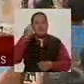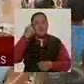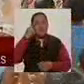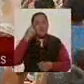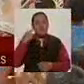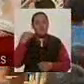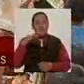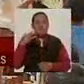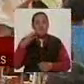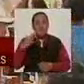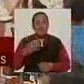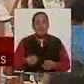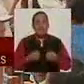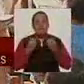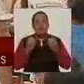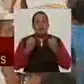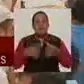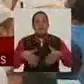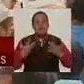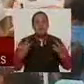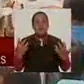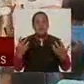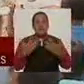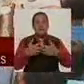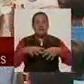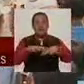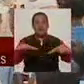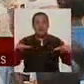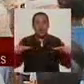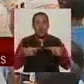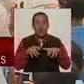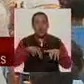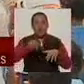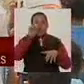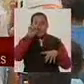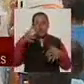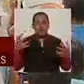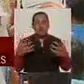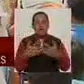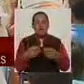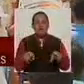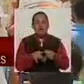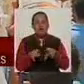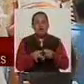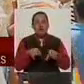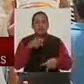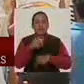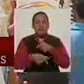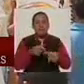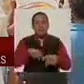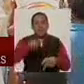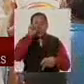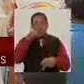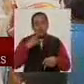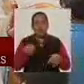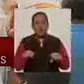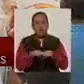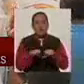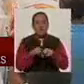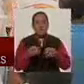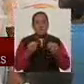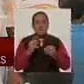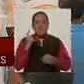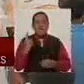en cómo integrar nuestro territorio, cómo integrarnos como compatriotas que somos, para que cada uno de